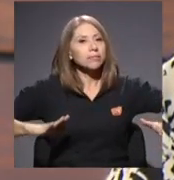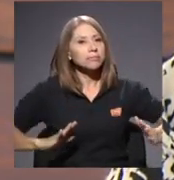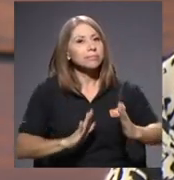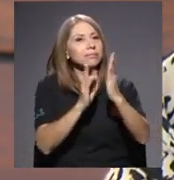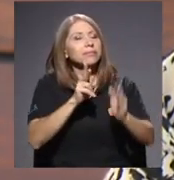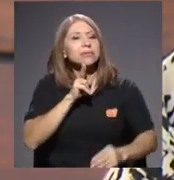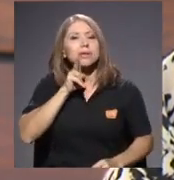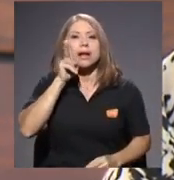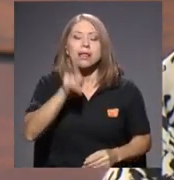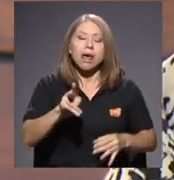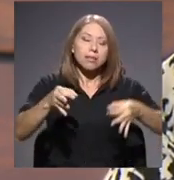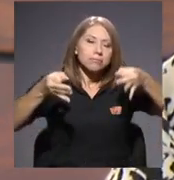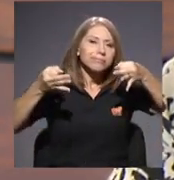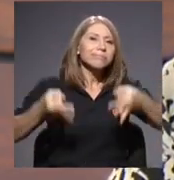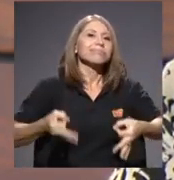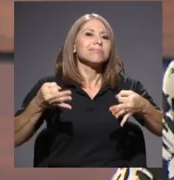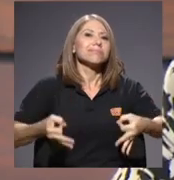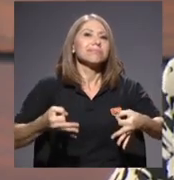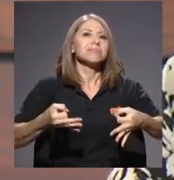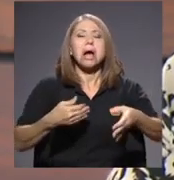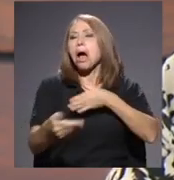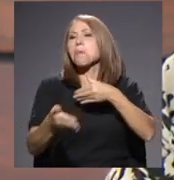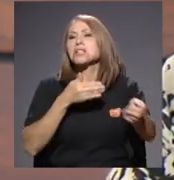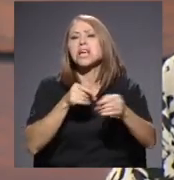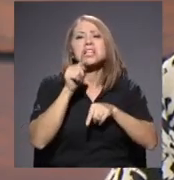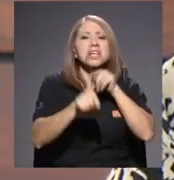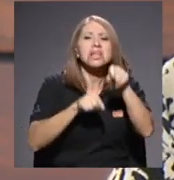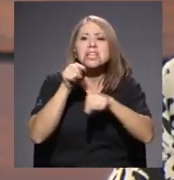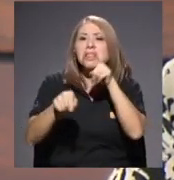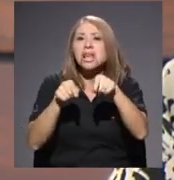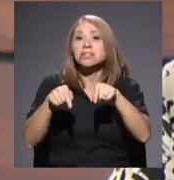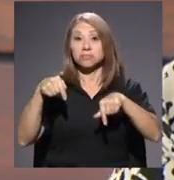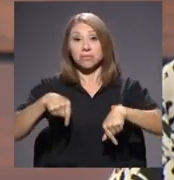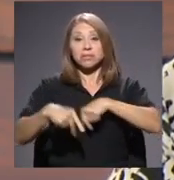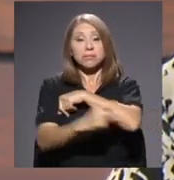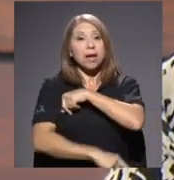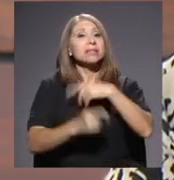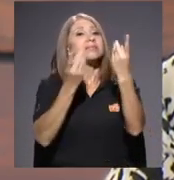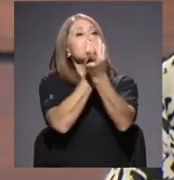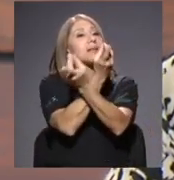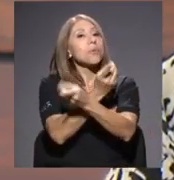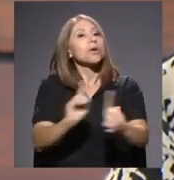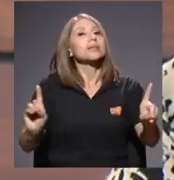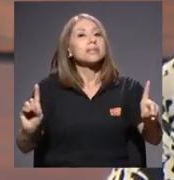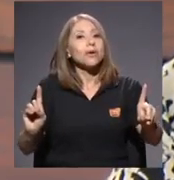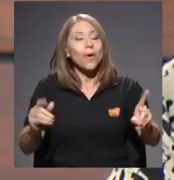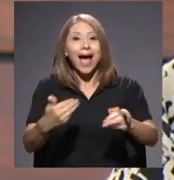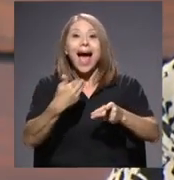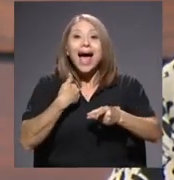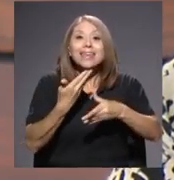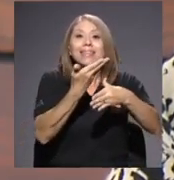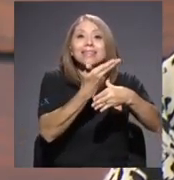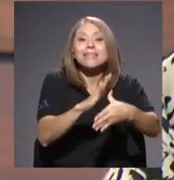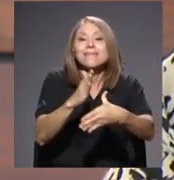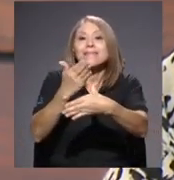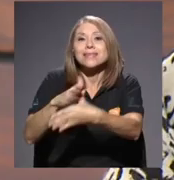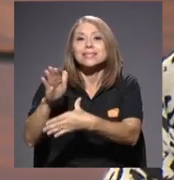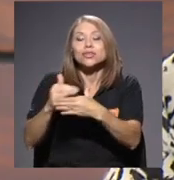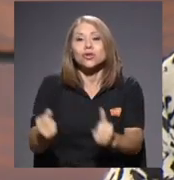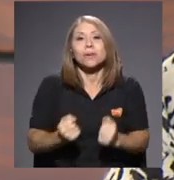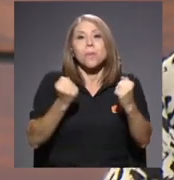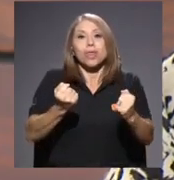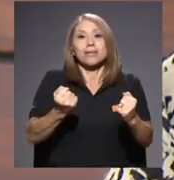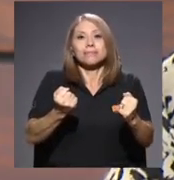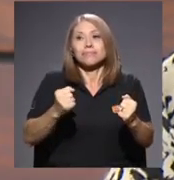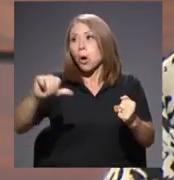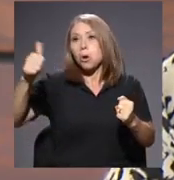demostrado ser, a pesar de todas las críticas, democrático, donde hay una división de poderes, cosa que no ocurre en otros países, y donde la